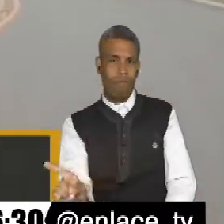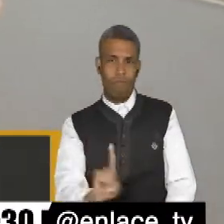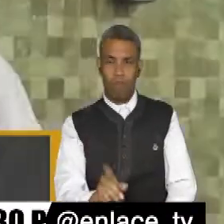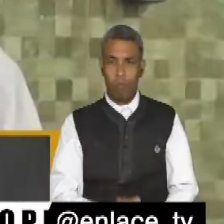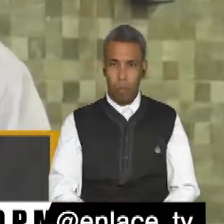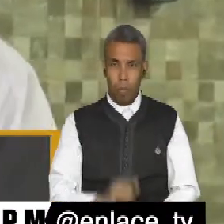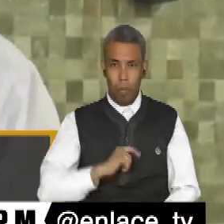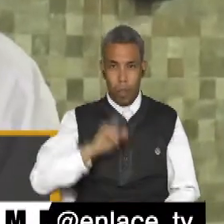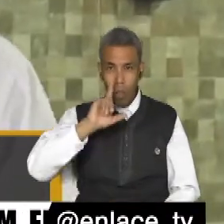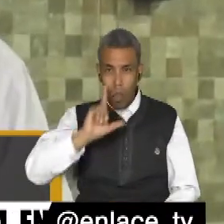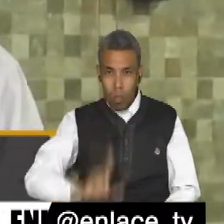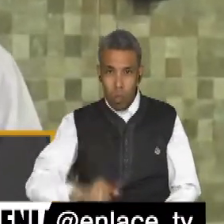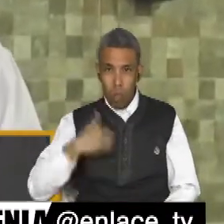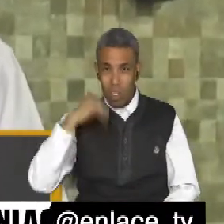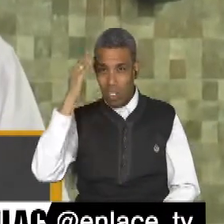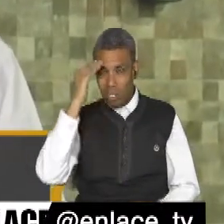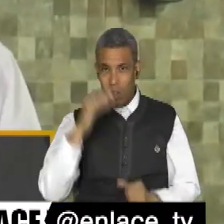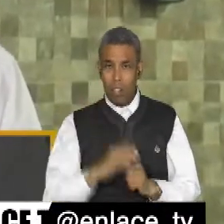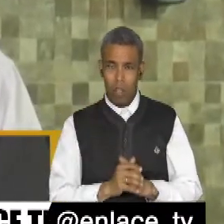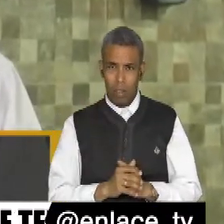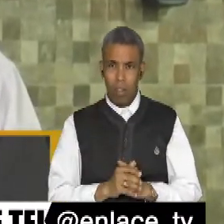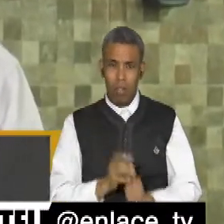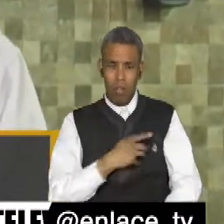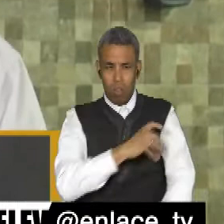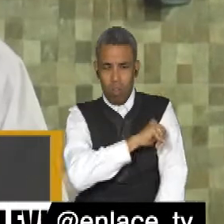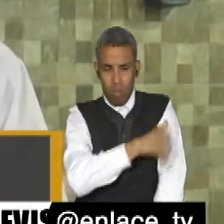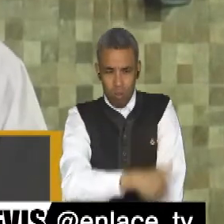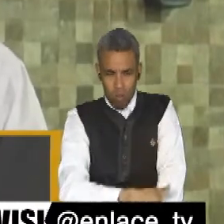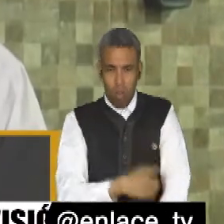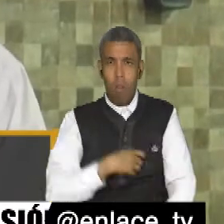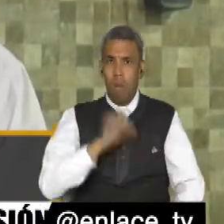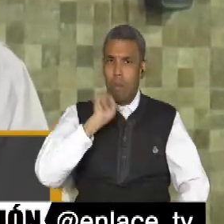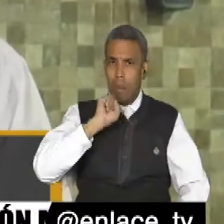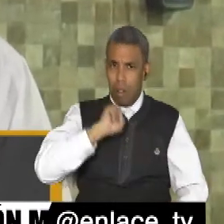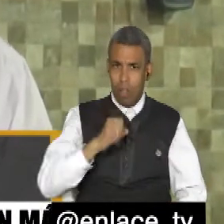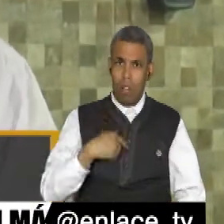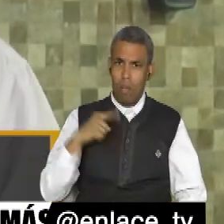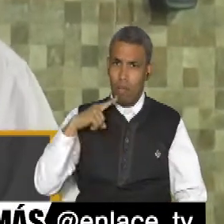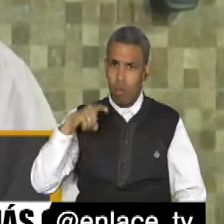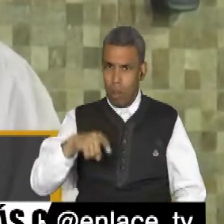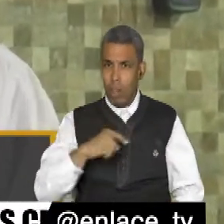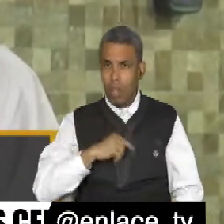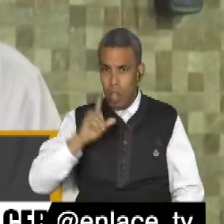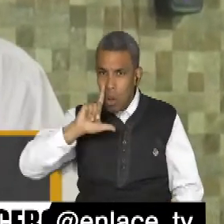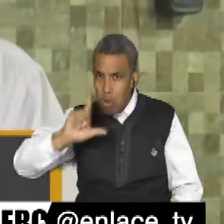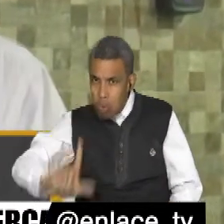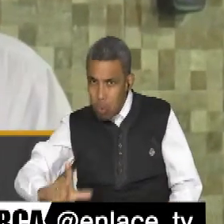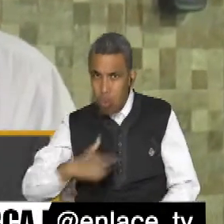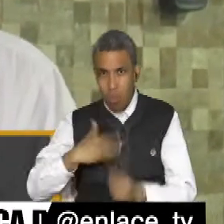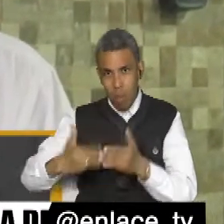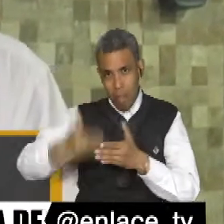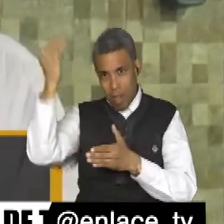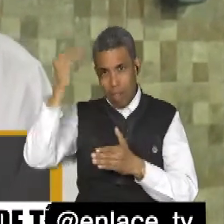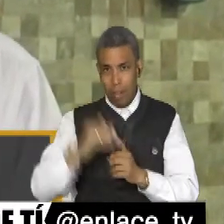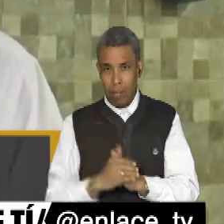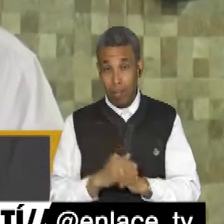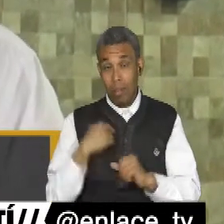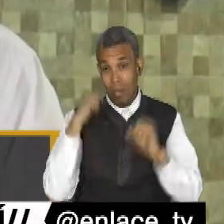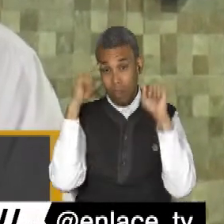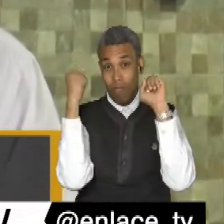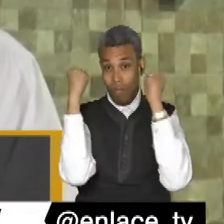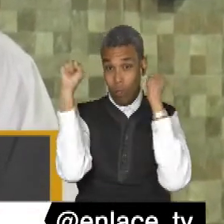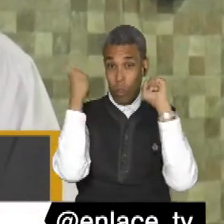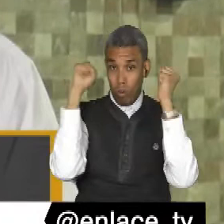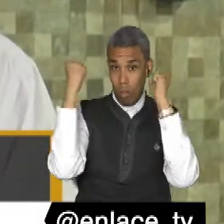comprende Yondó, Barranca, Bucaramanga. Estos trabajos iniciarían en el mes de julio. Estamos muy preocupados, Pedro, yo pienso que